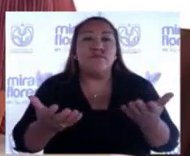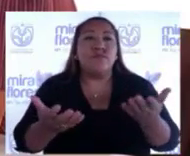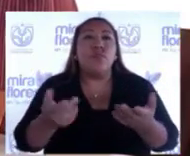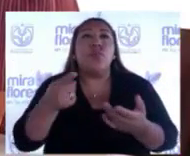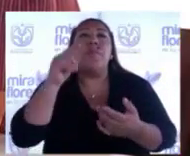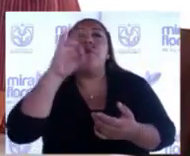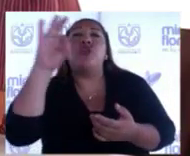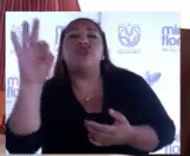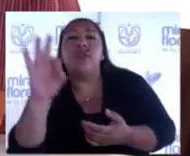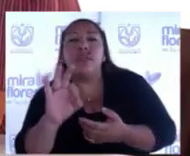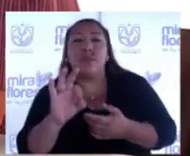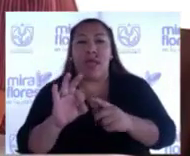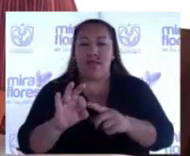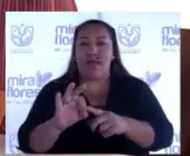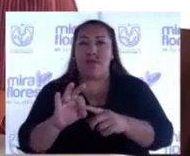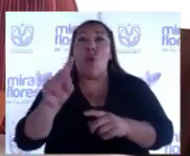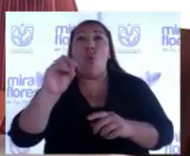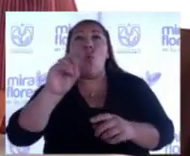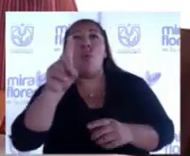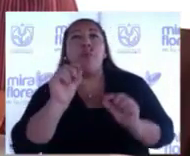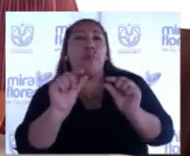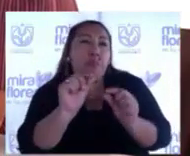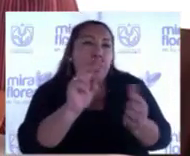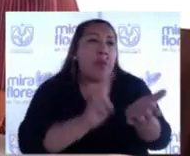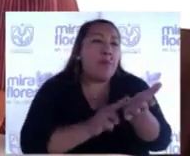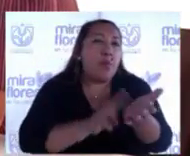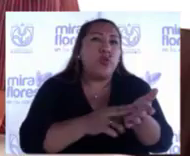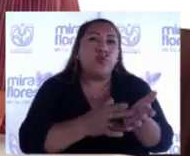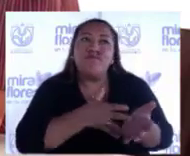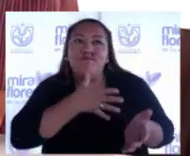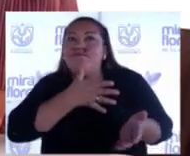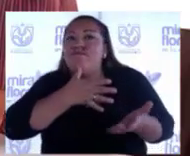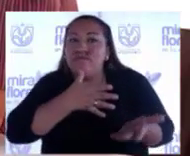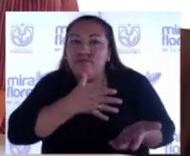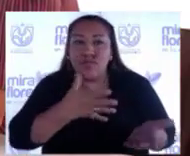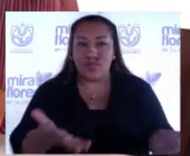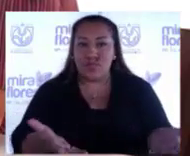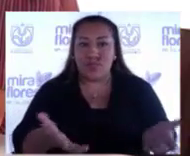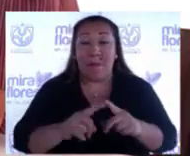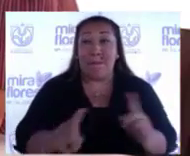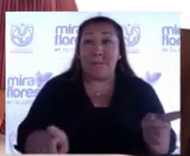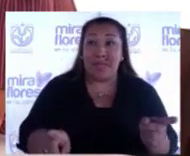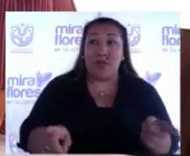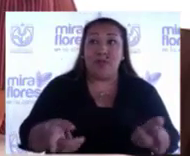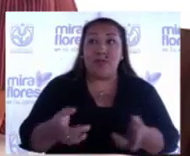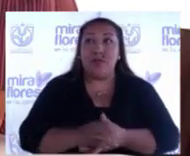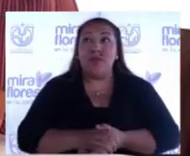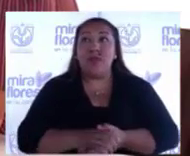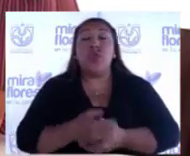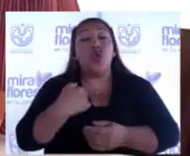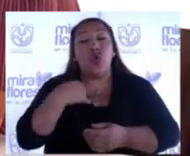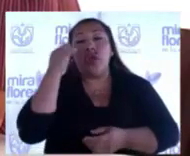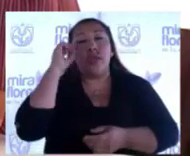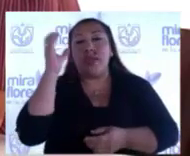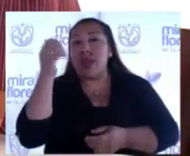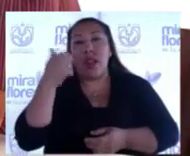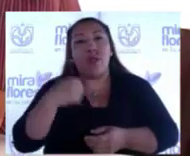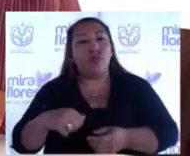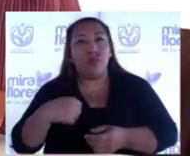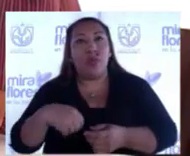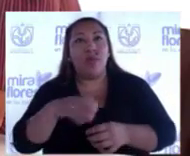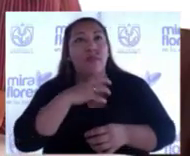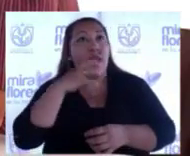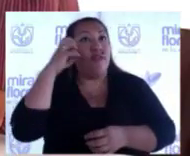una tasa o un impuesto. No sé cuál es el caso, pero yo creo que la Municipalidad de